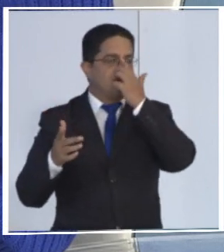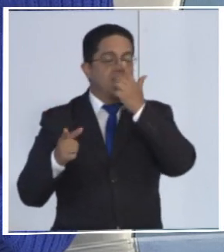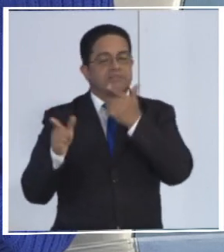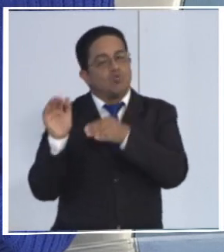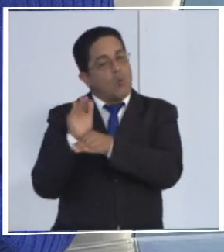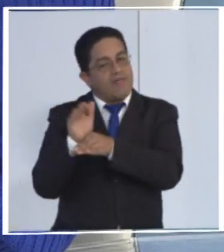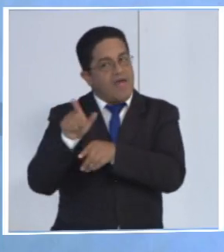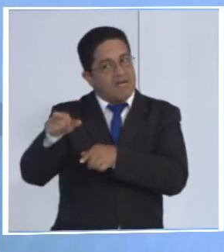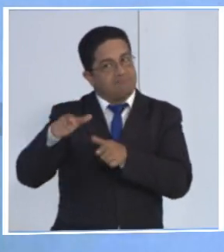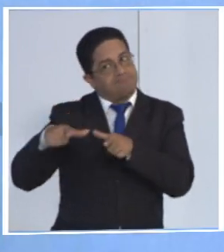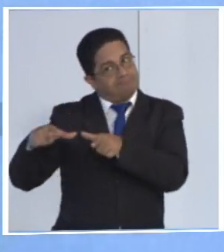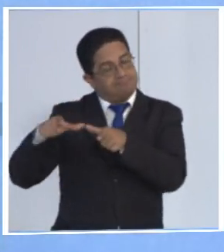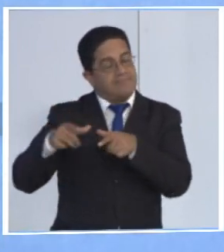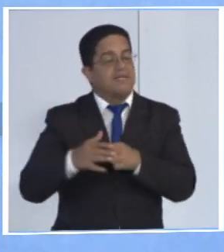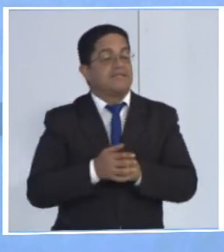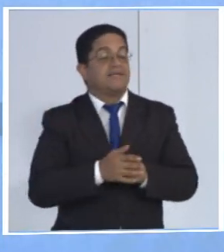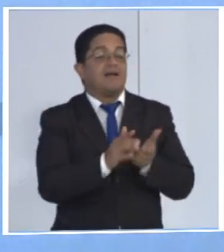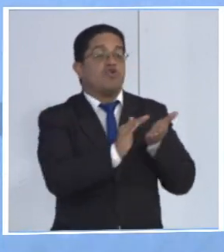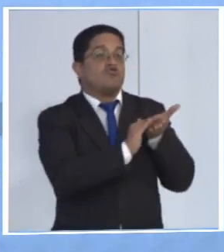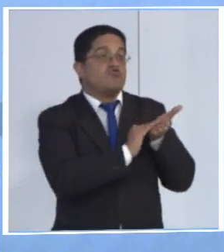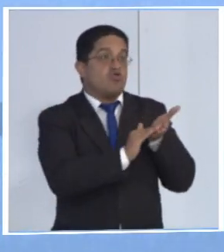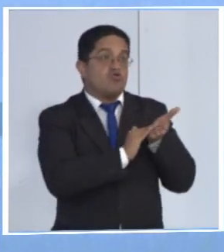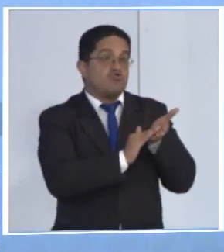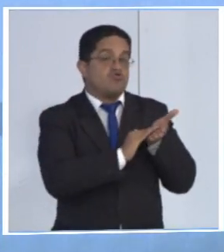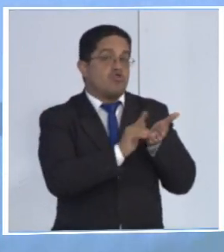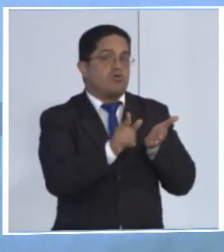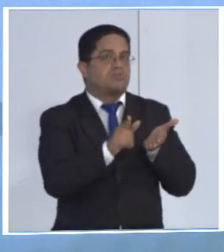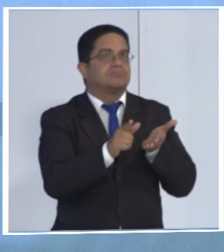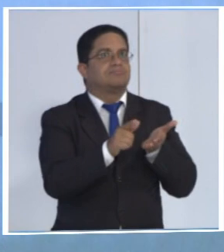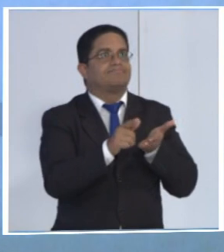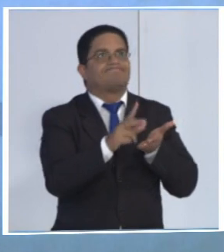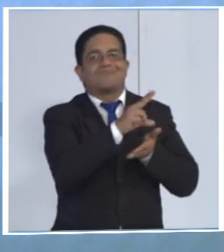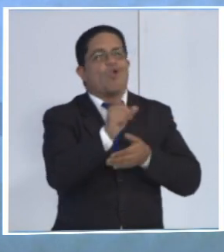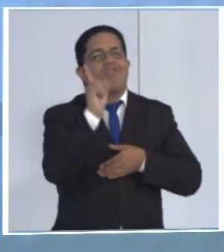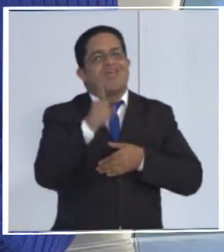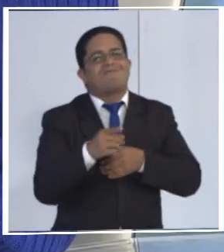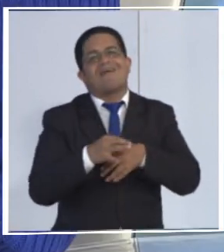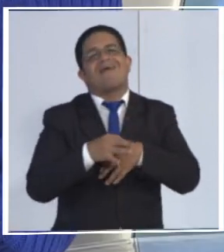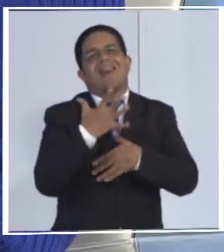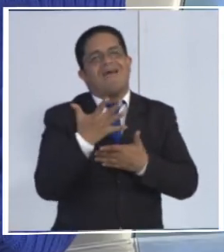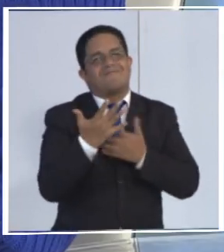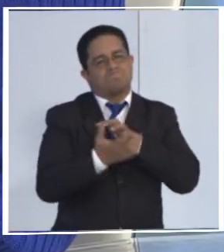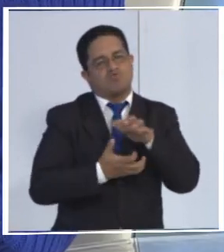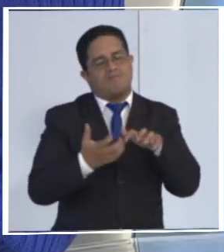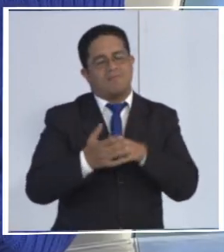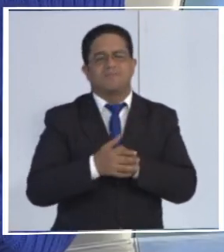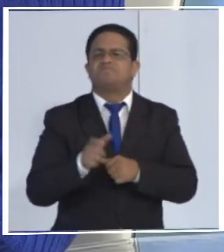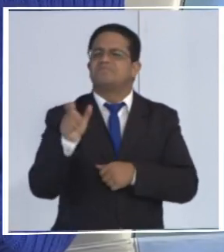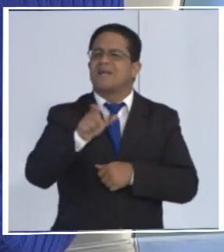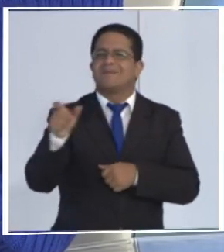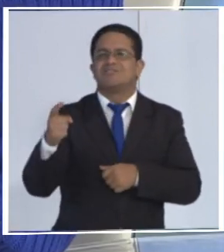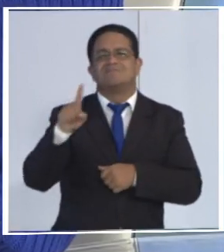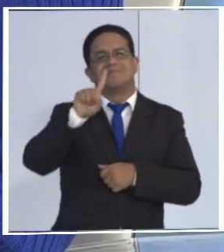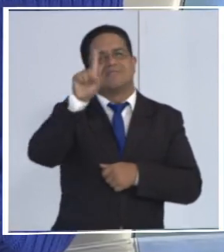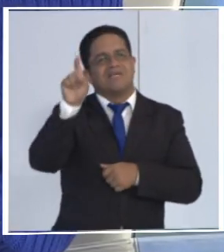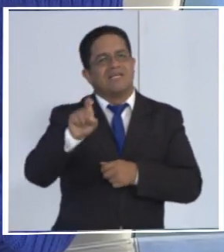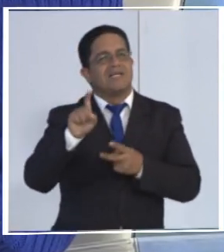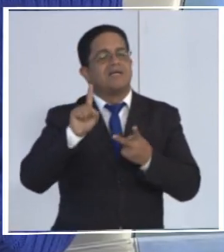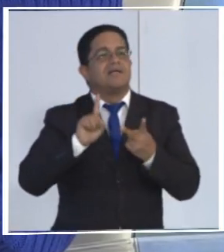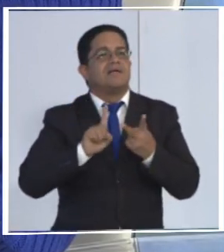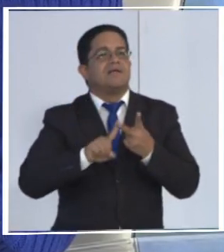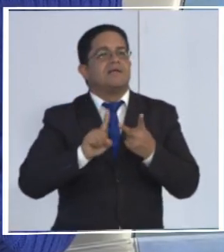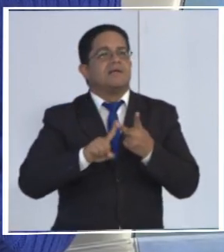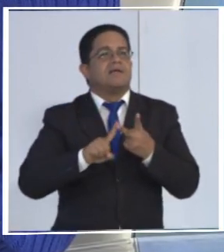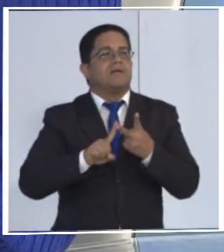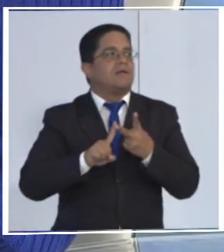¿no? Claro, que la solución no sea peor que el problema. Por Esa supuesto. es la idea. Normalmente se preguntan, ok, nos hablaba de que hay un